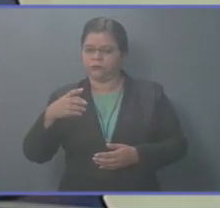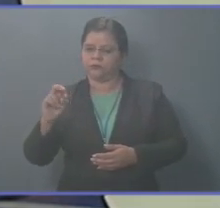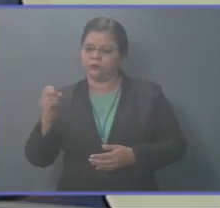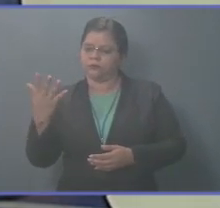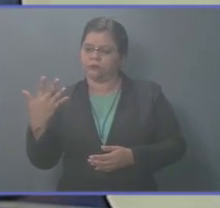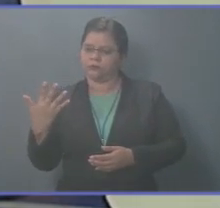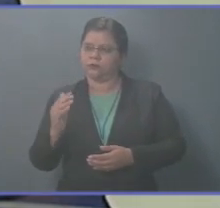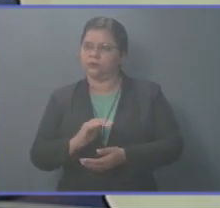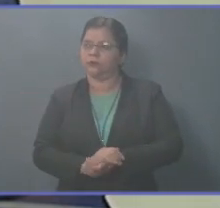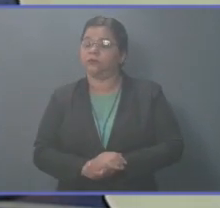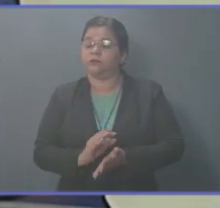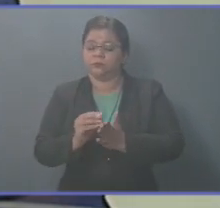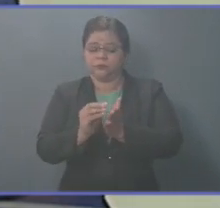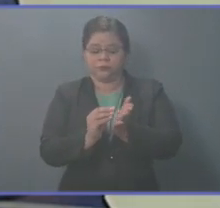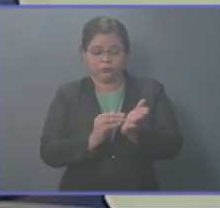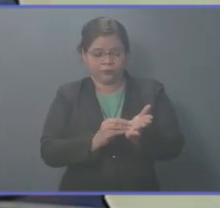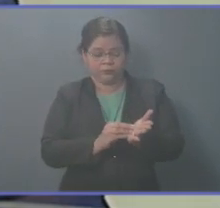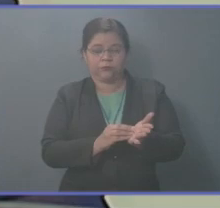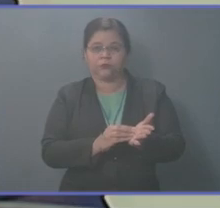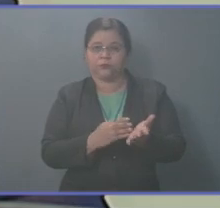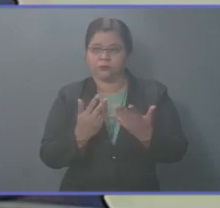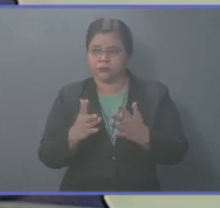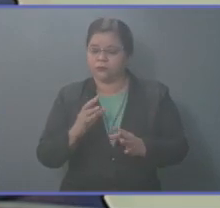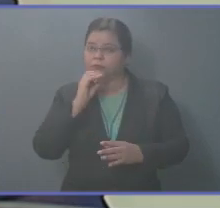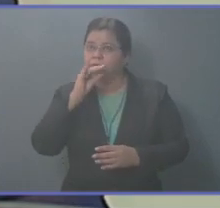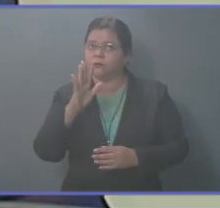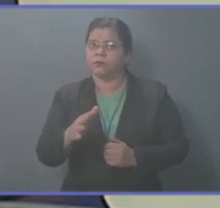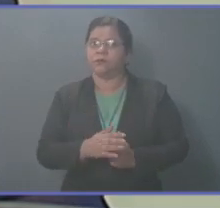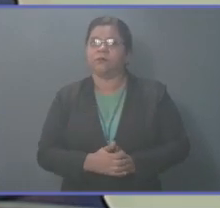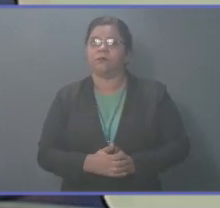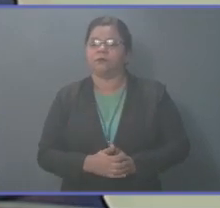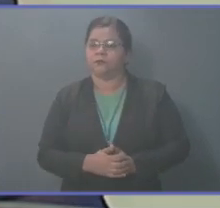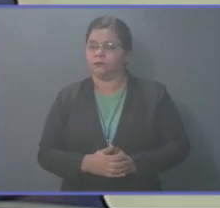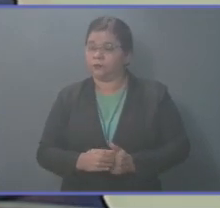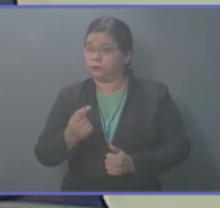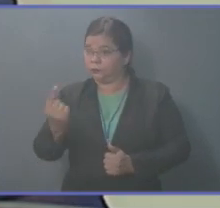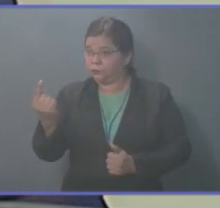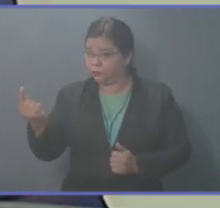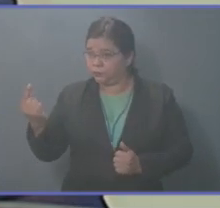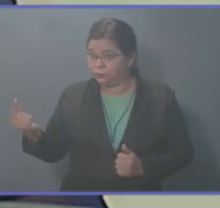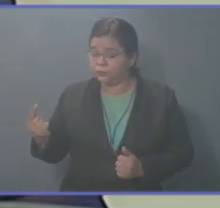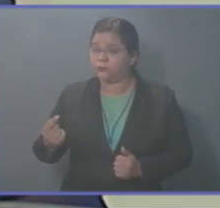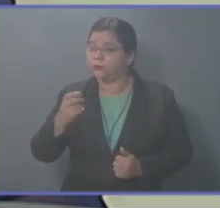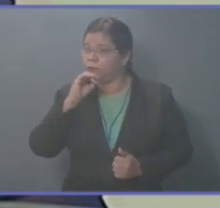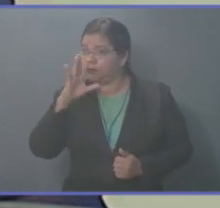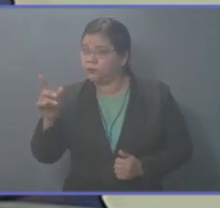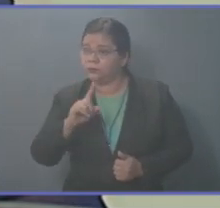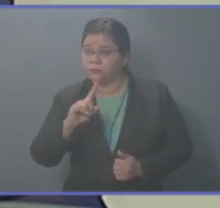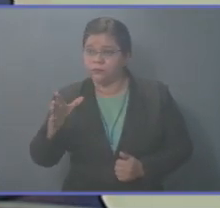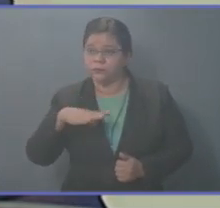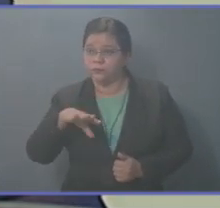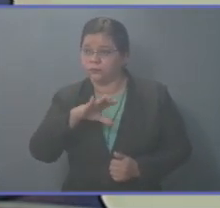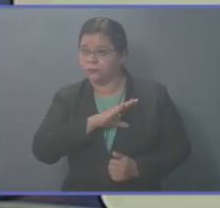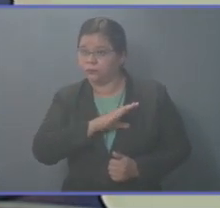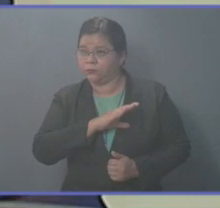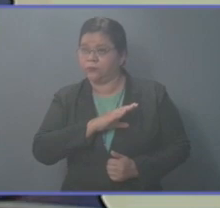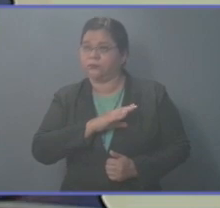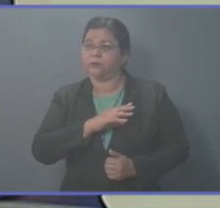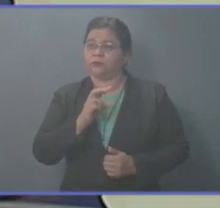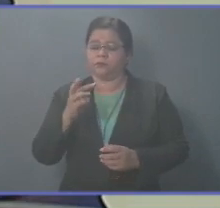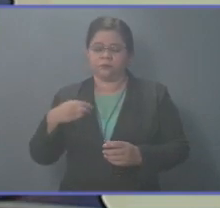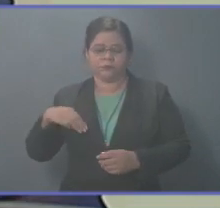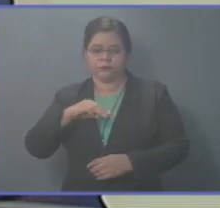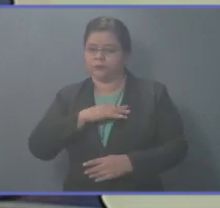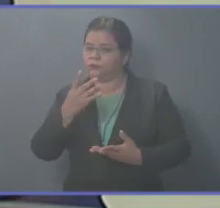110/2015. Del contenido de la demanda se infiere que lo que los ciudadanos alegan no es que el Consejo de Ministros no tenga competencia